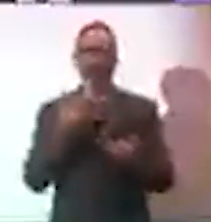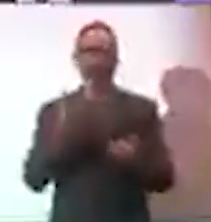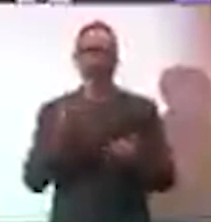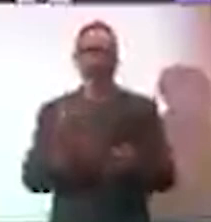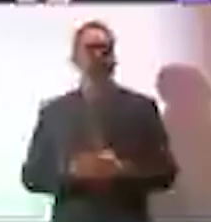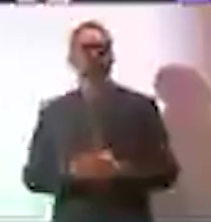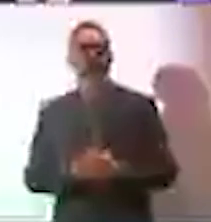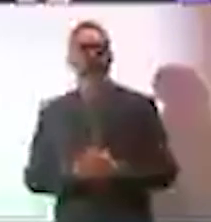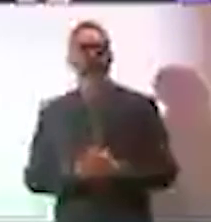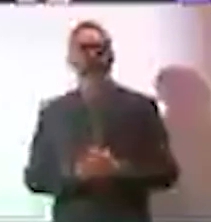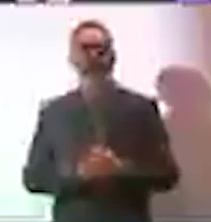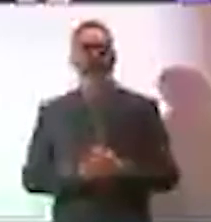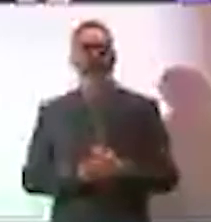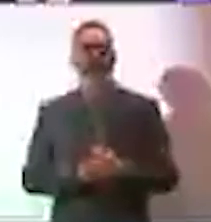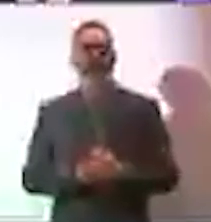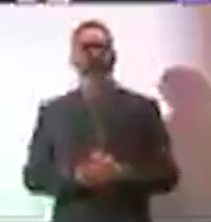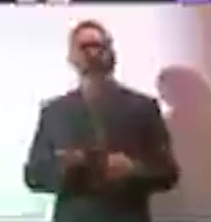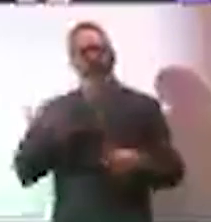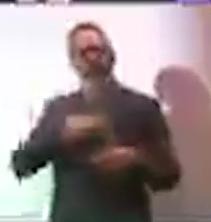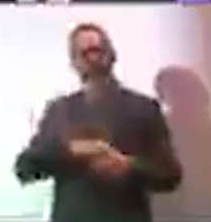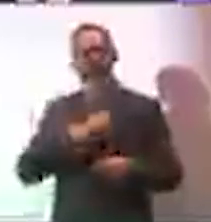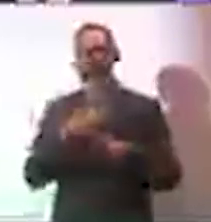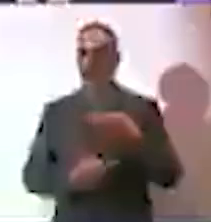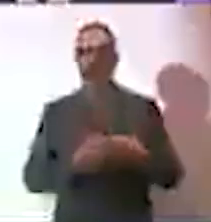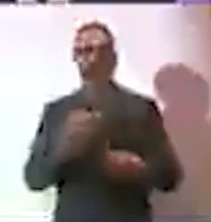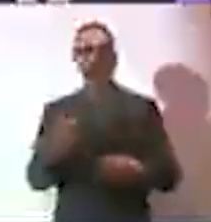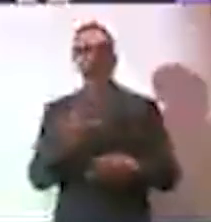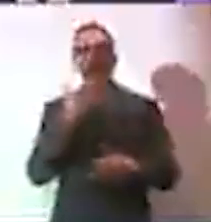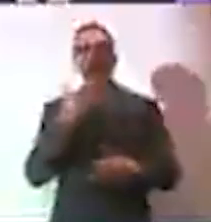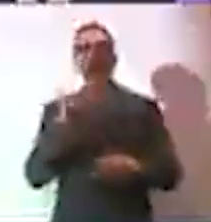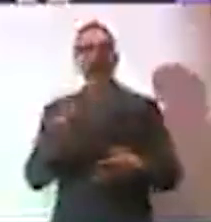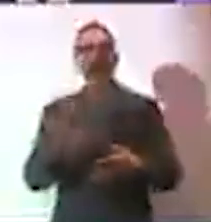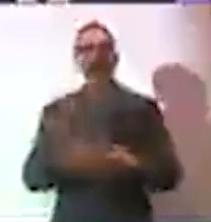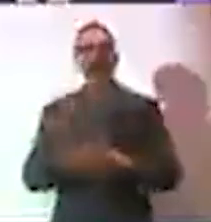el que tenemos. Puebla no tiene bomberos.